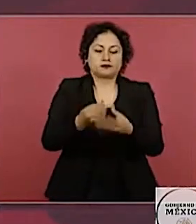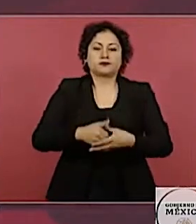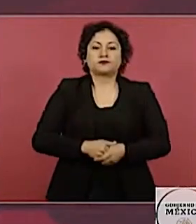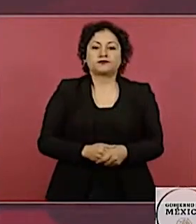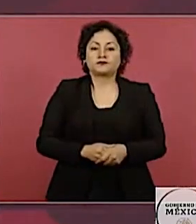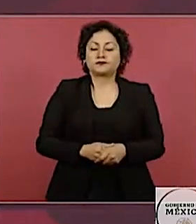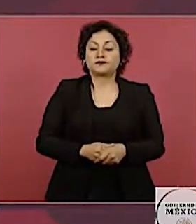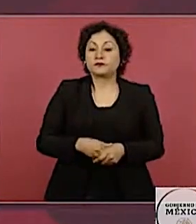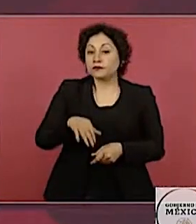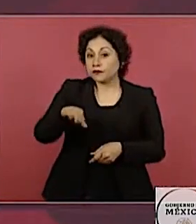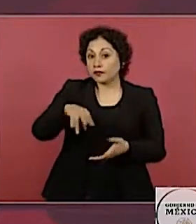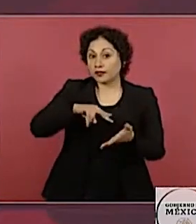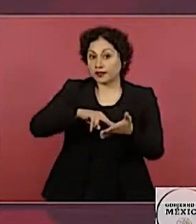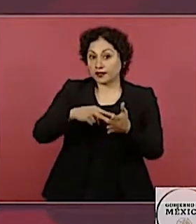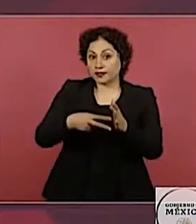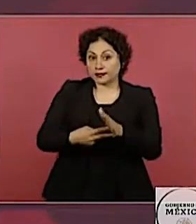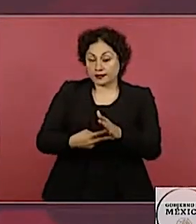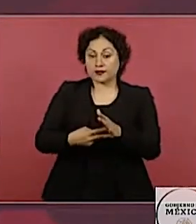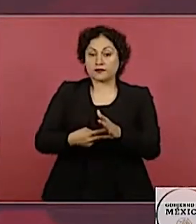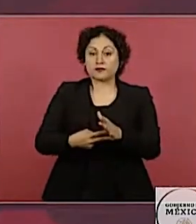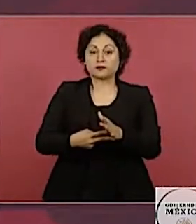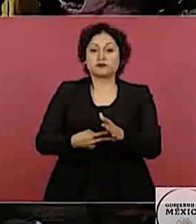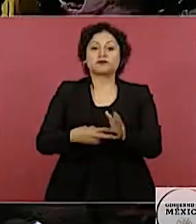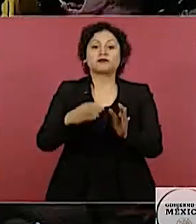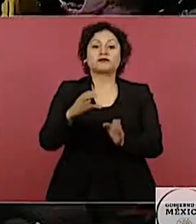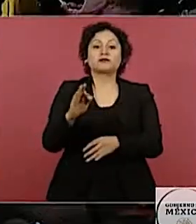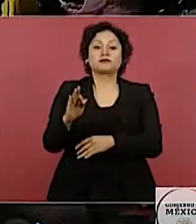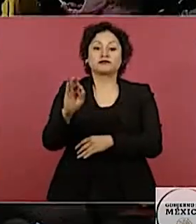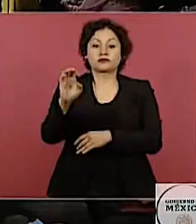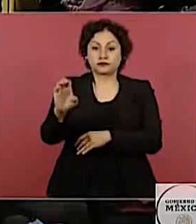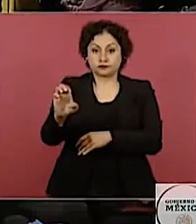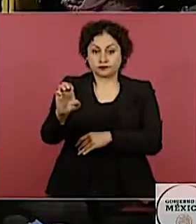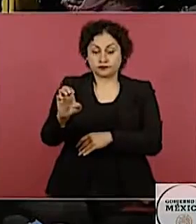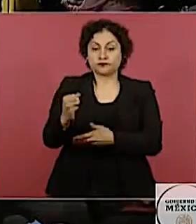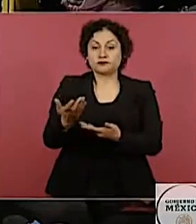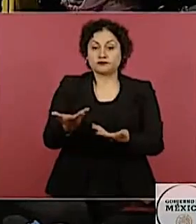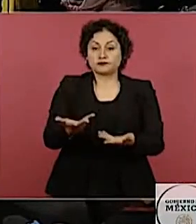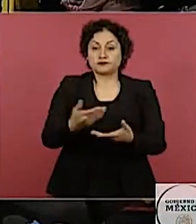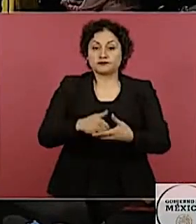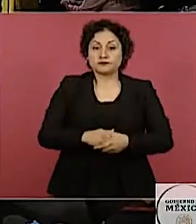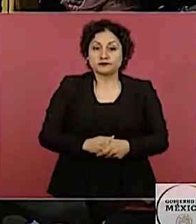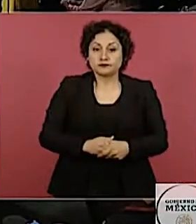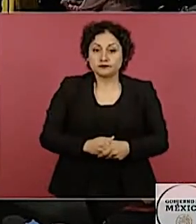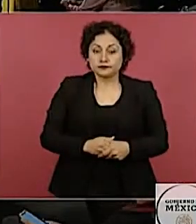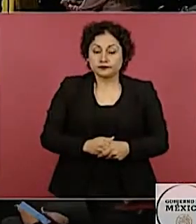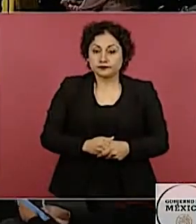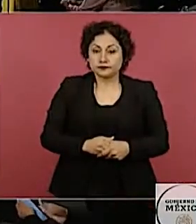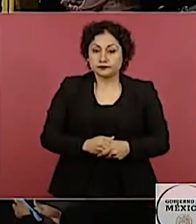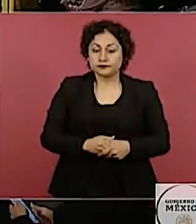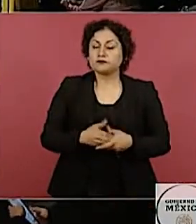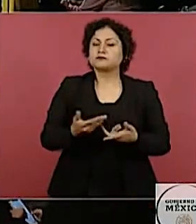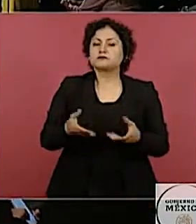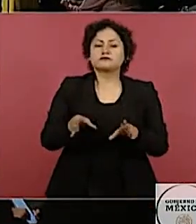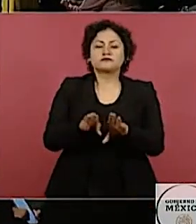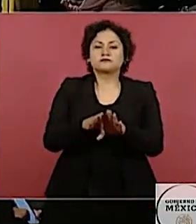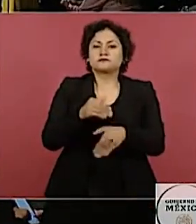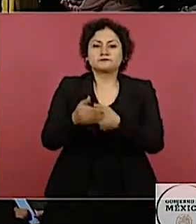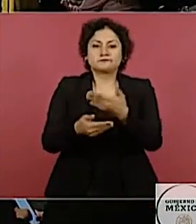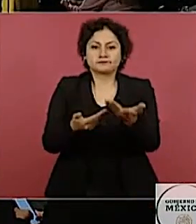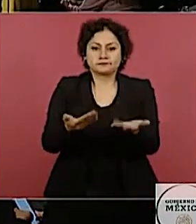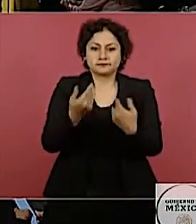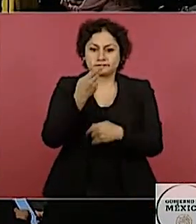nevares de la Comisión Federal de Electricidad cómo vamos Cómo se Está